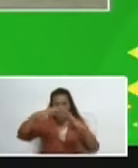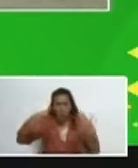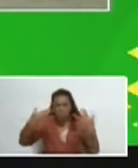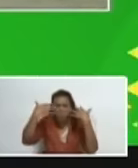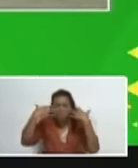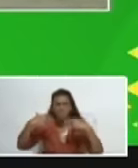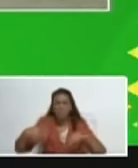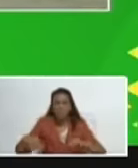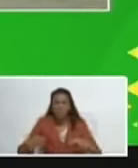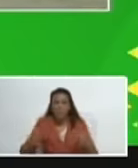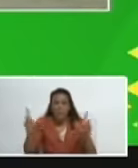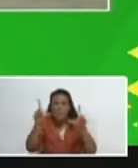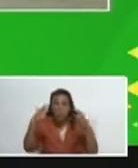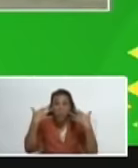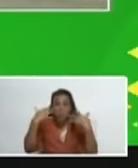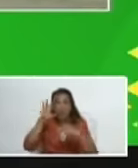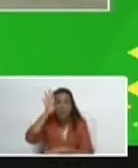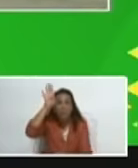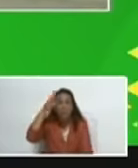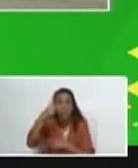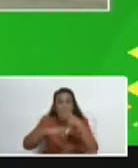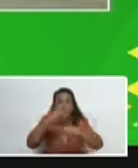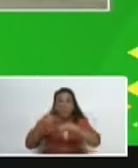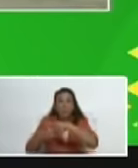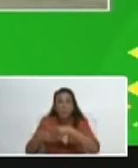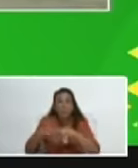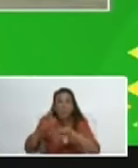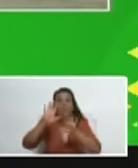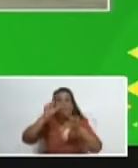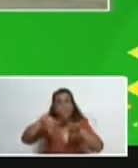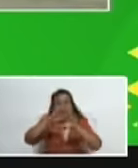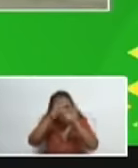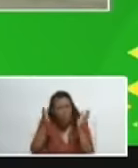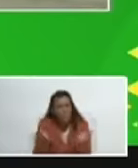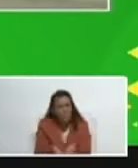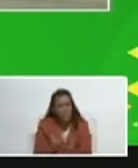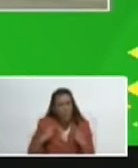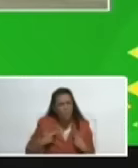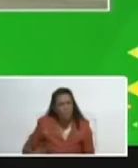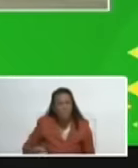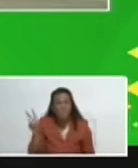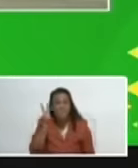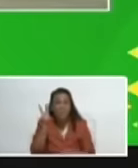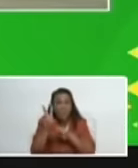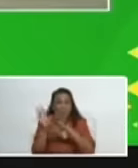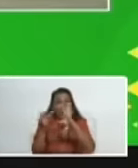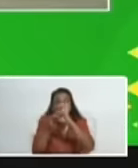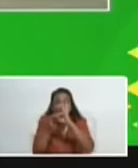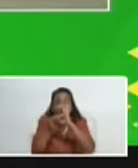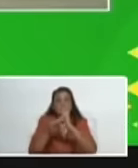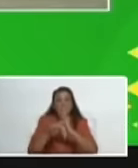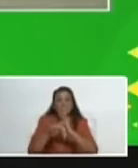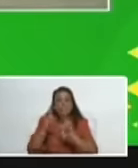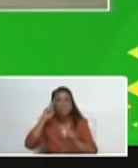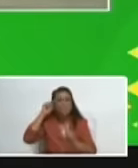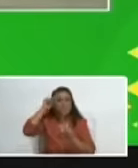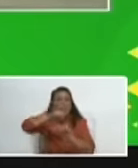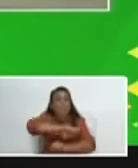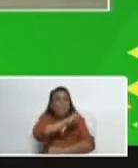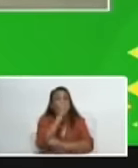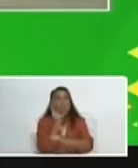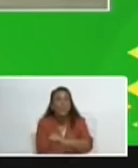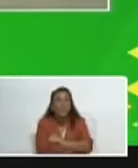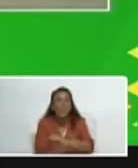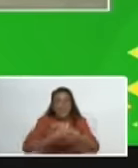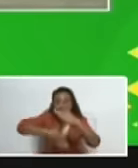Imagínense ustedes, porque estamos hablando del futuro de Venezuela y de la humanidad. Venezuela se ha articulado a la más grande potencia